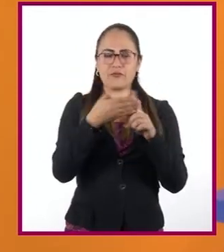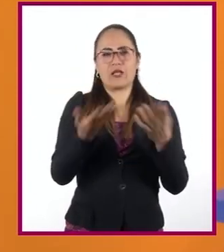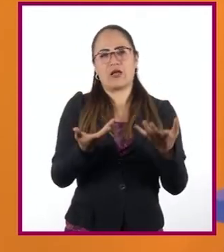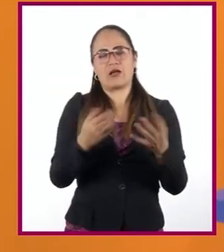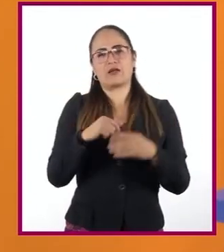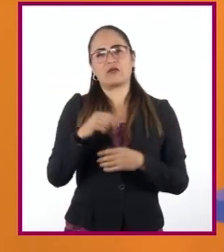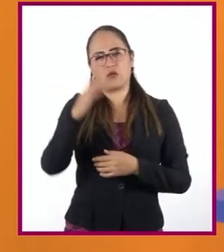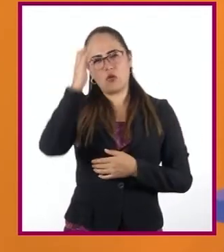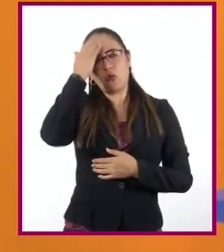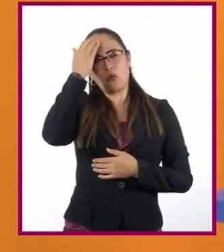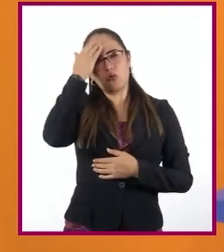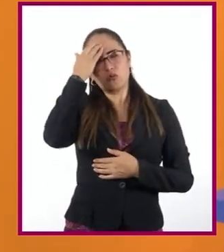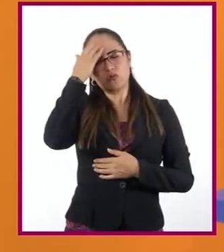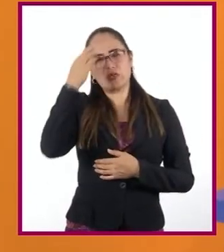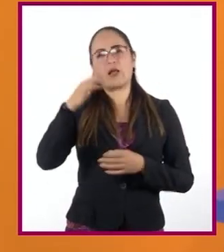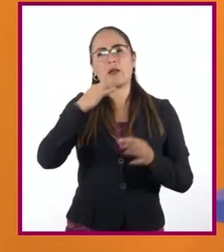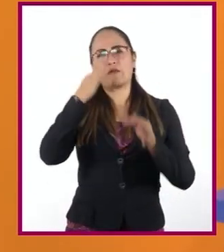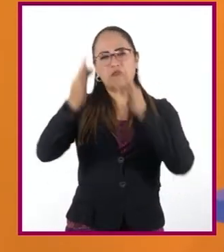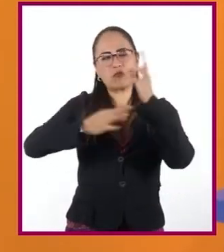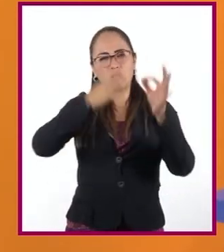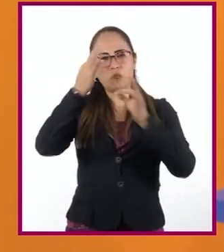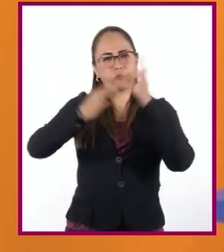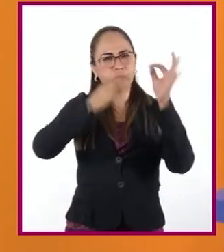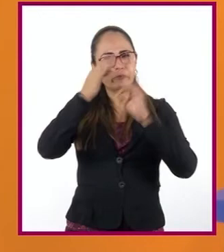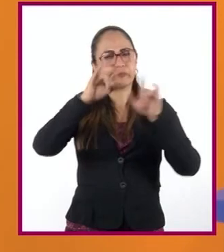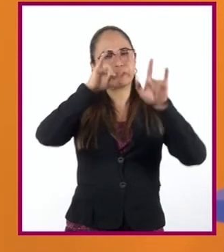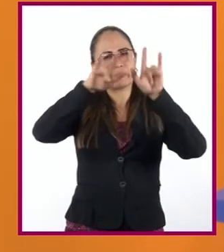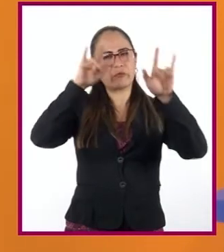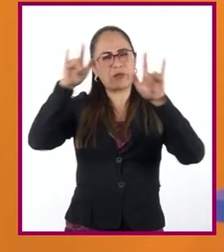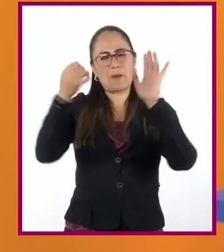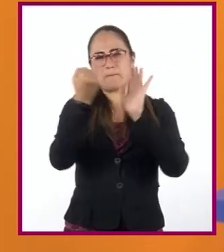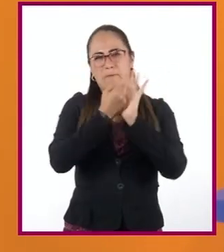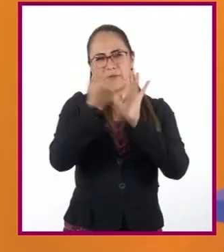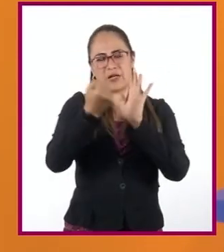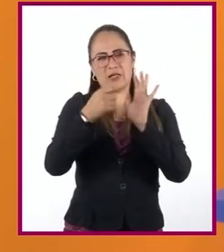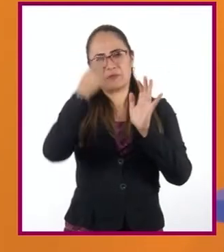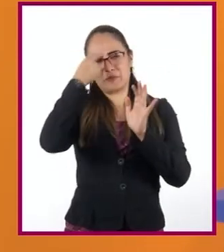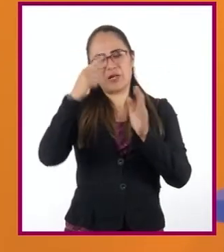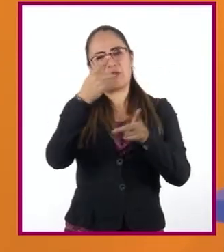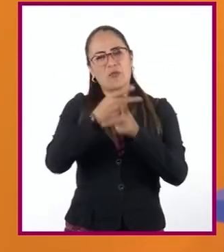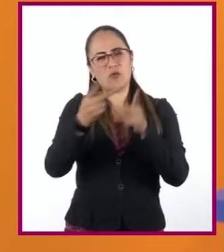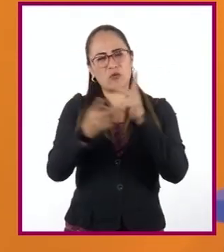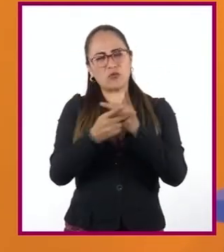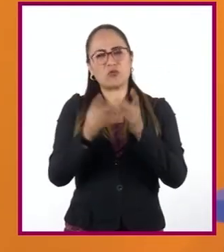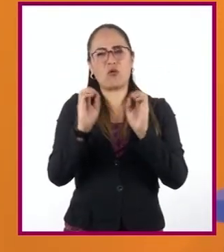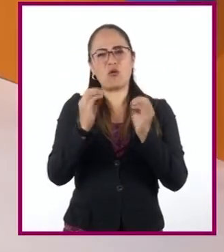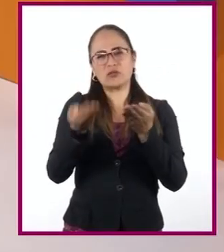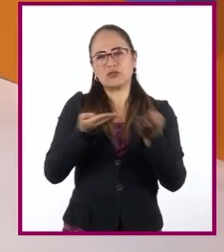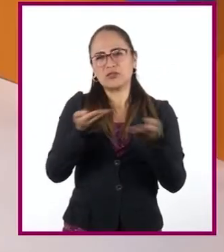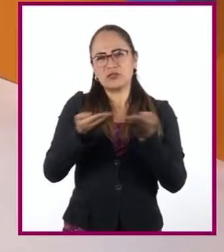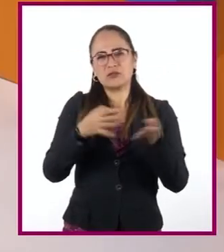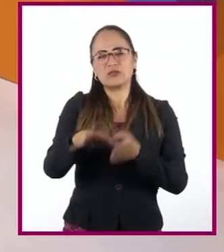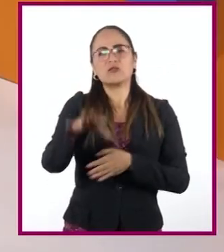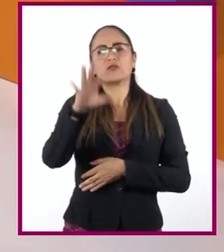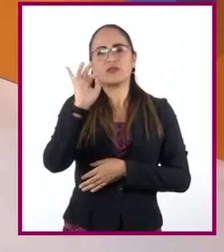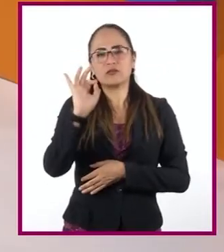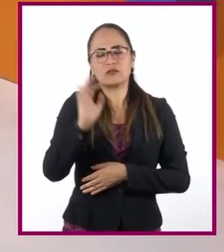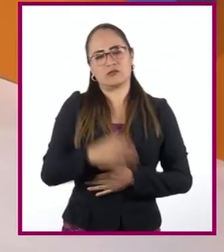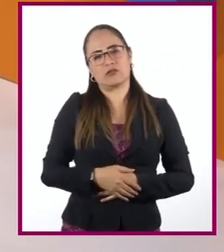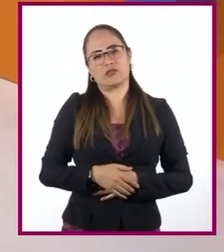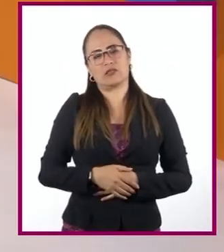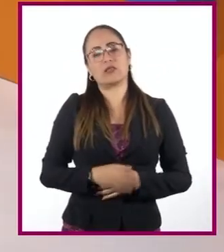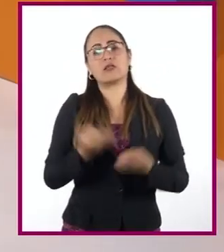en la que influyen los mensajes publicitarios en la elección de un producto o servicio. Y que los